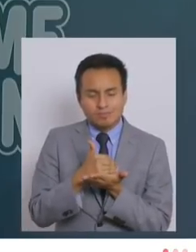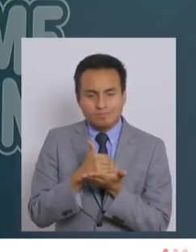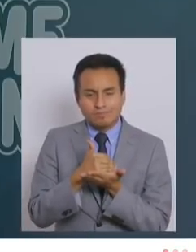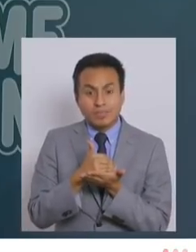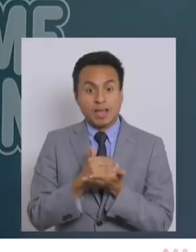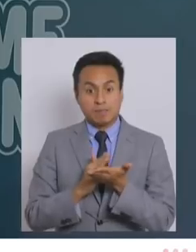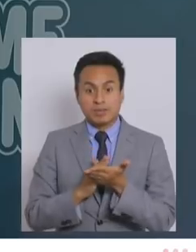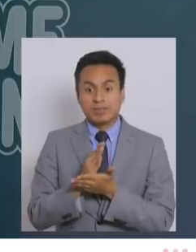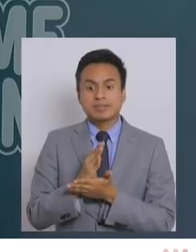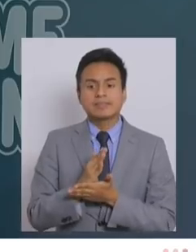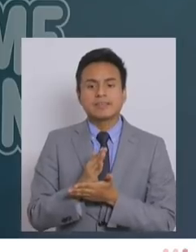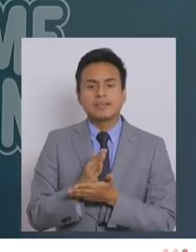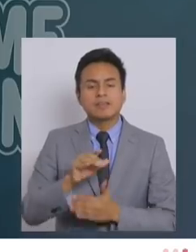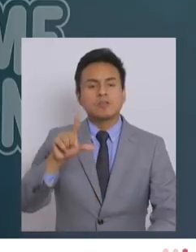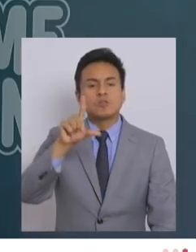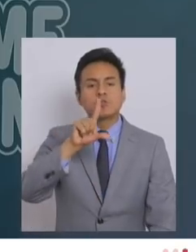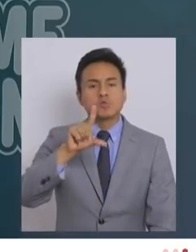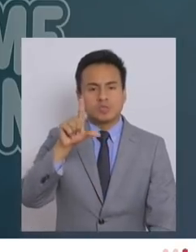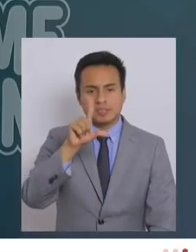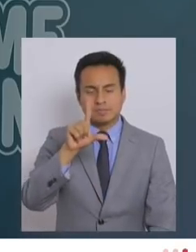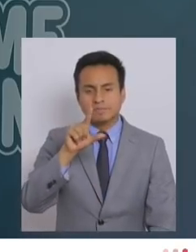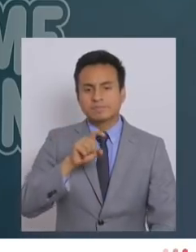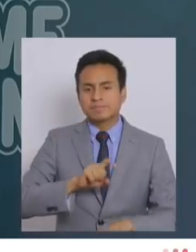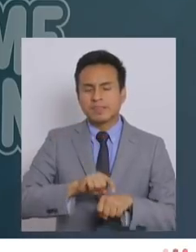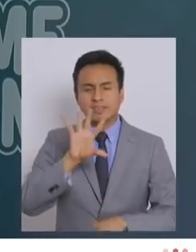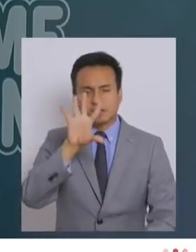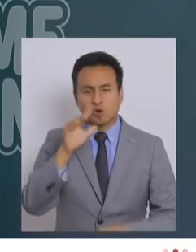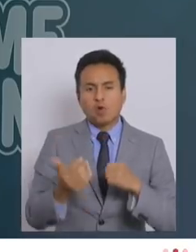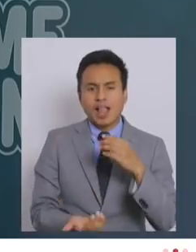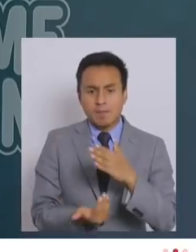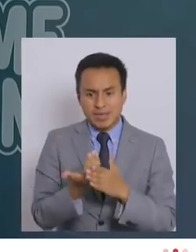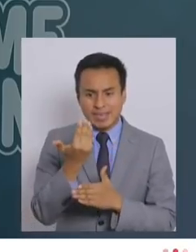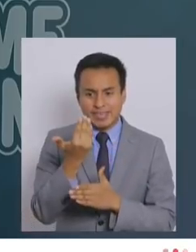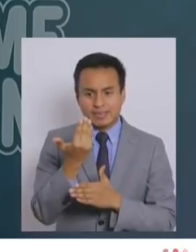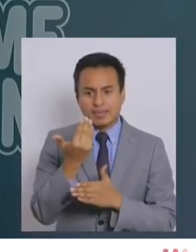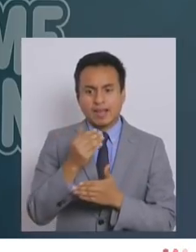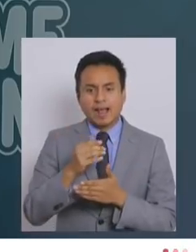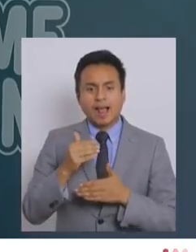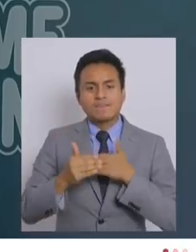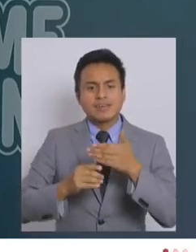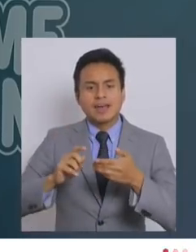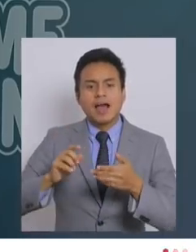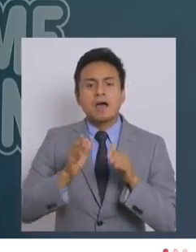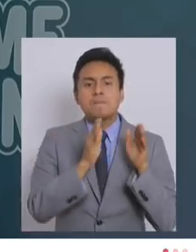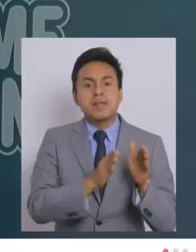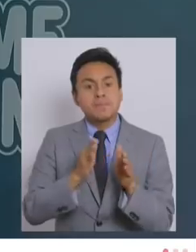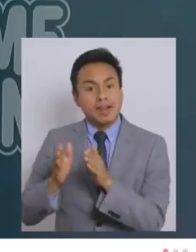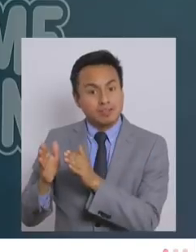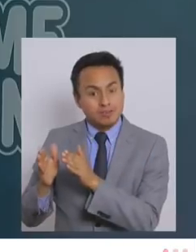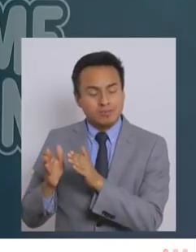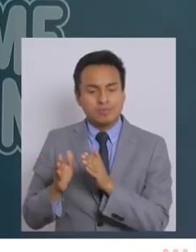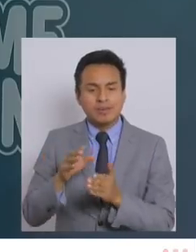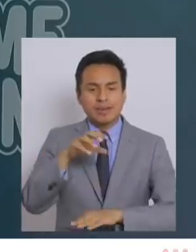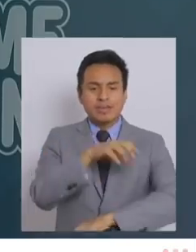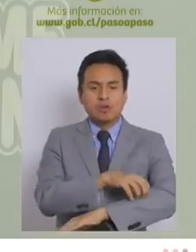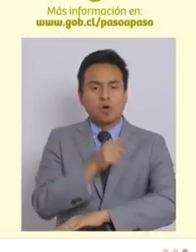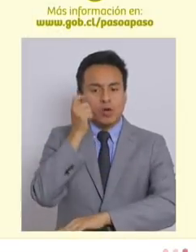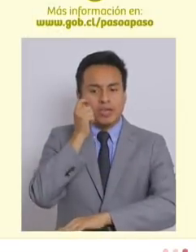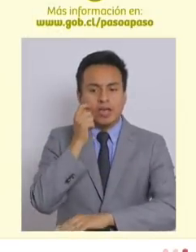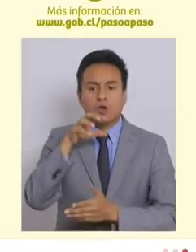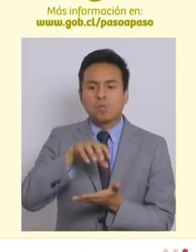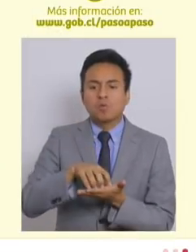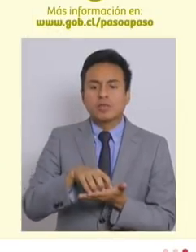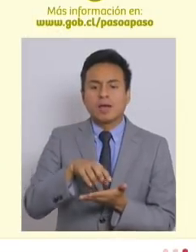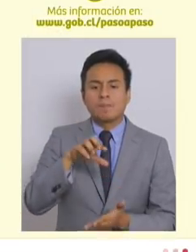a partir del día lunes a las 5 de la mañana avanza en la preparación en la región de o'higgins la